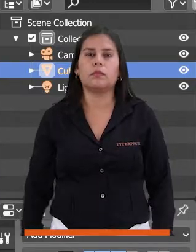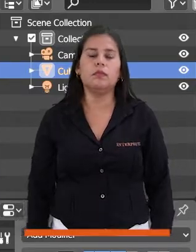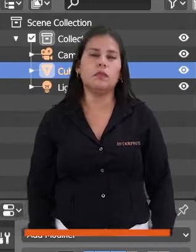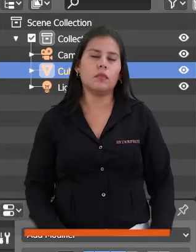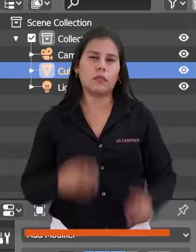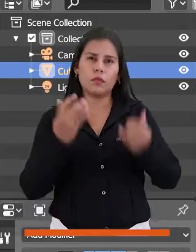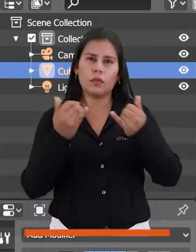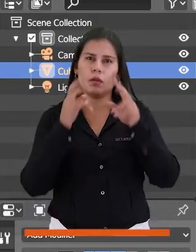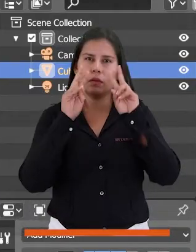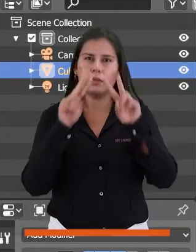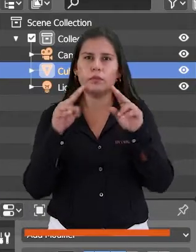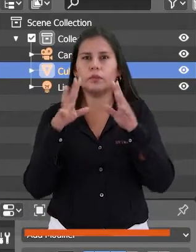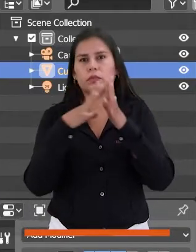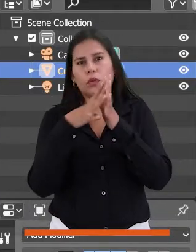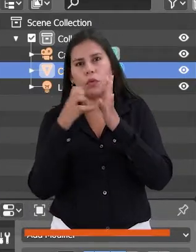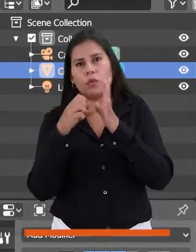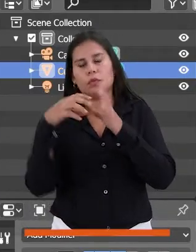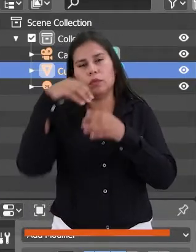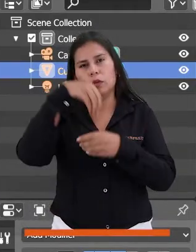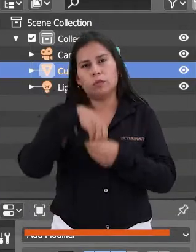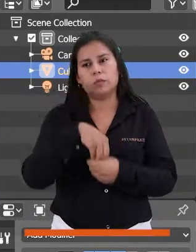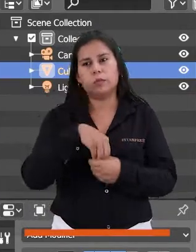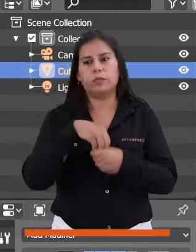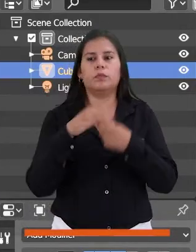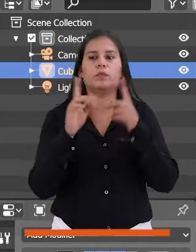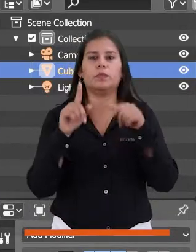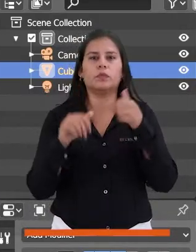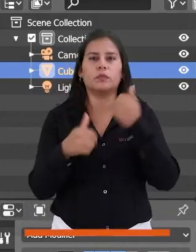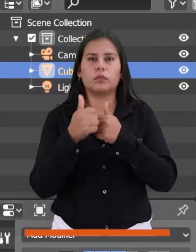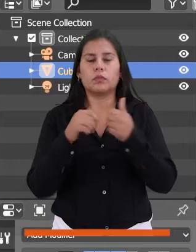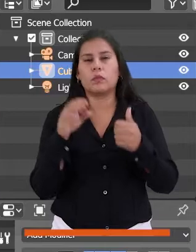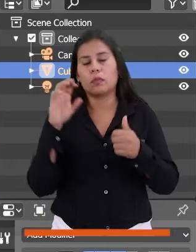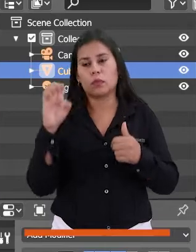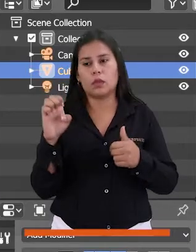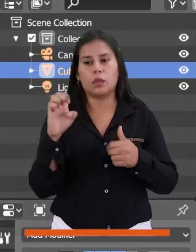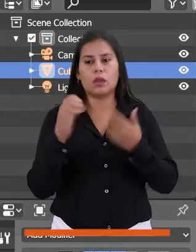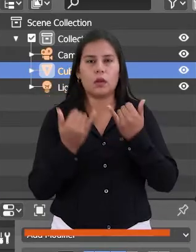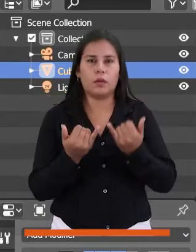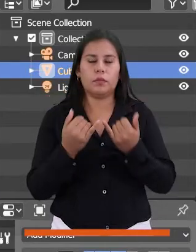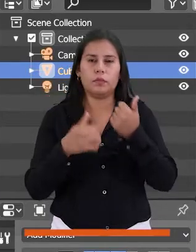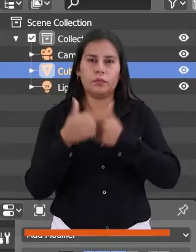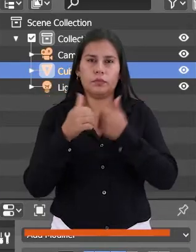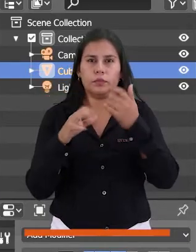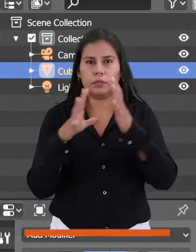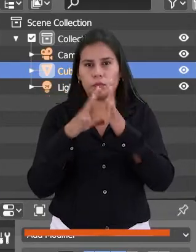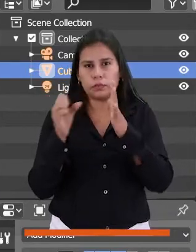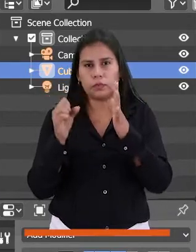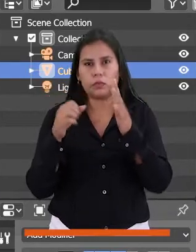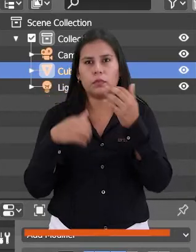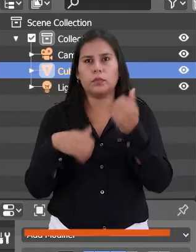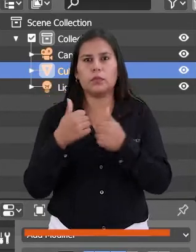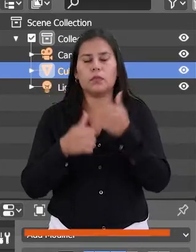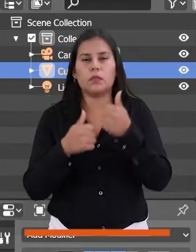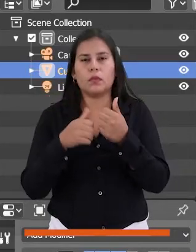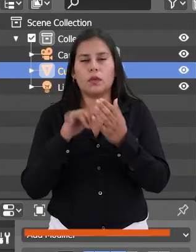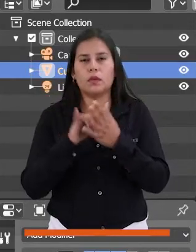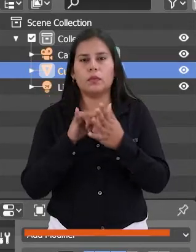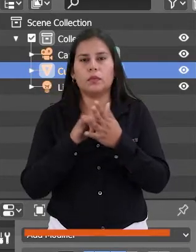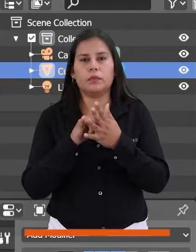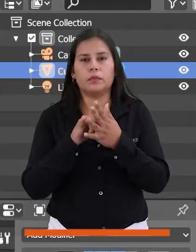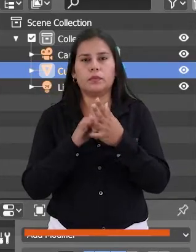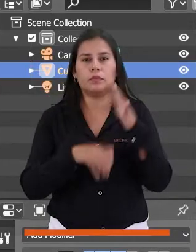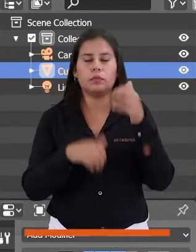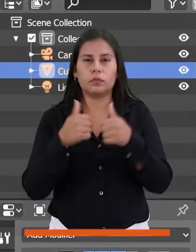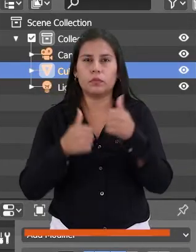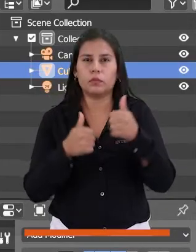Y ahora esto lo voy a extruir hacia adentro. Presiono ahora la tecla E. Y en vez de sacarlo, lo que voy a hacer es,